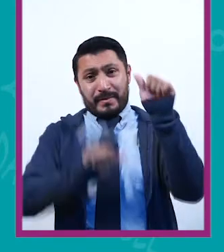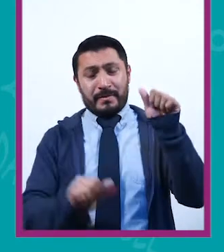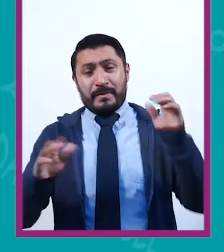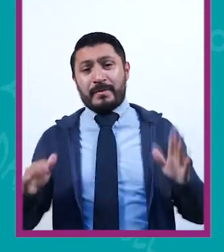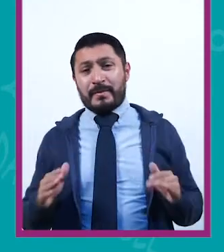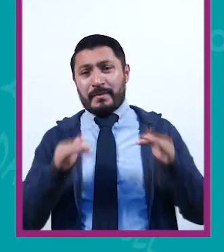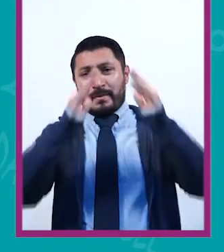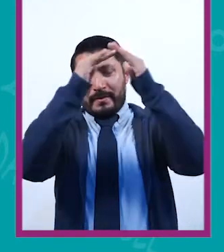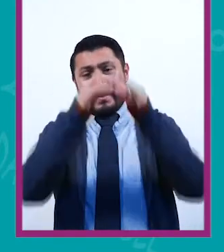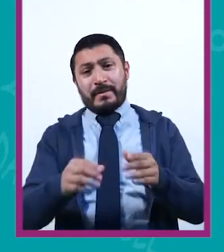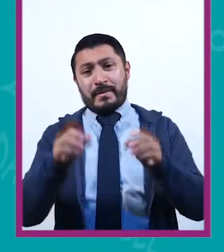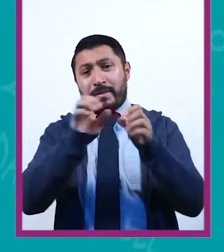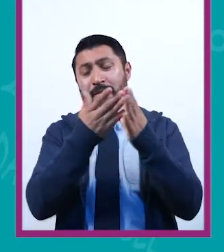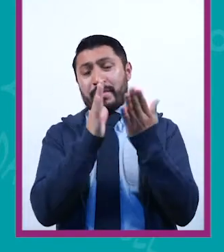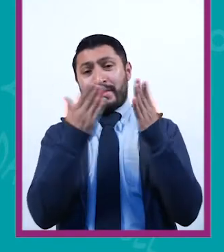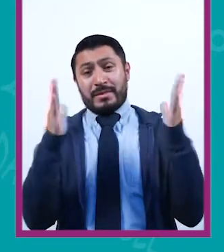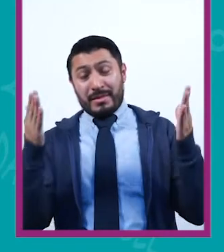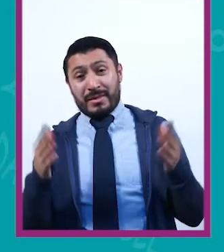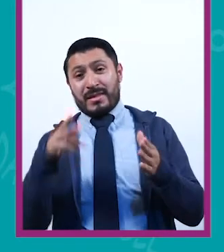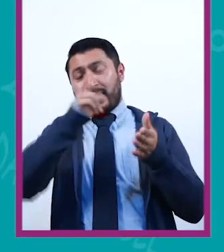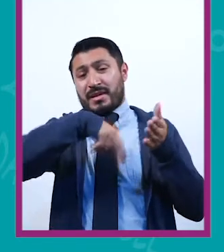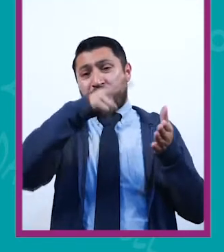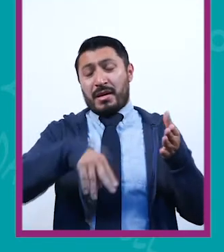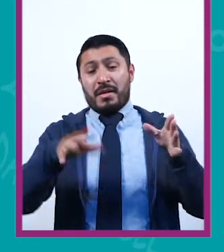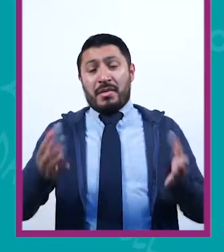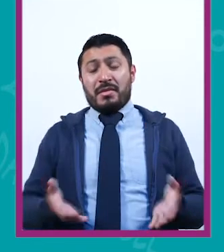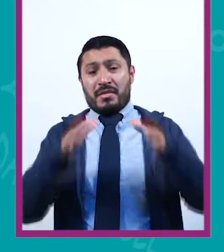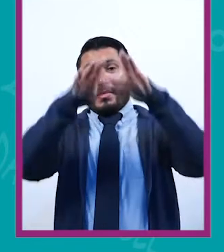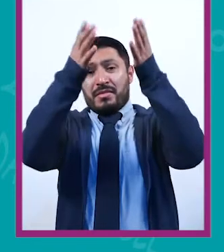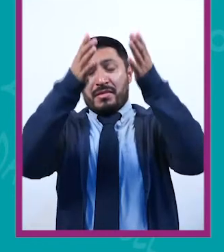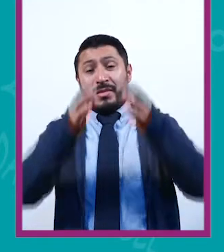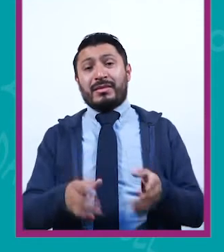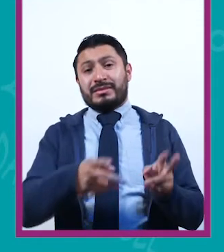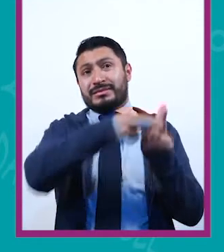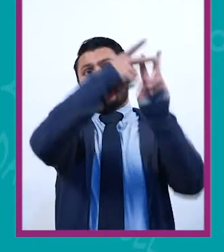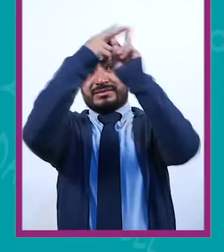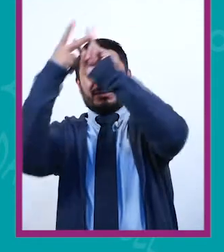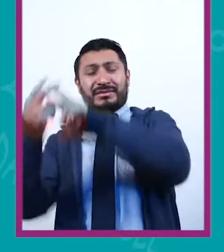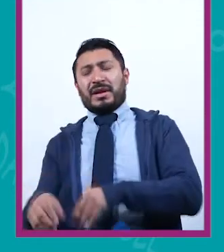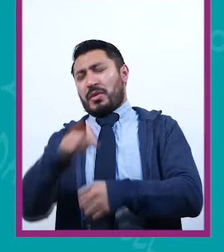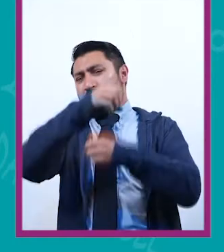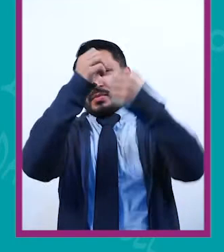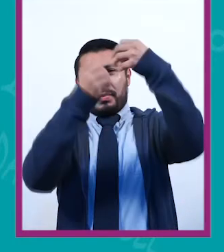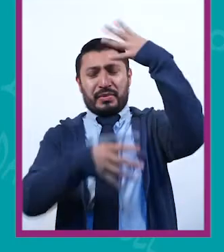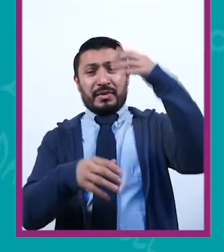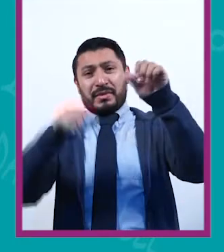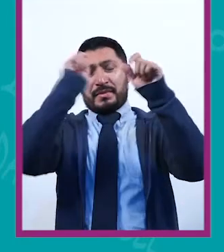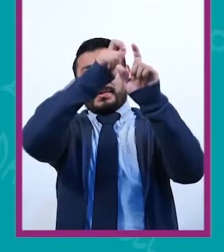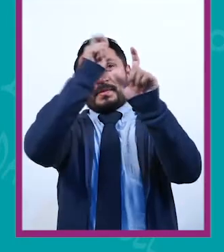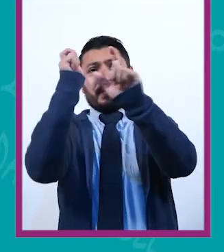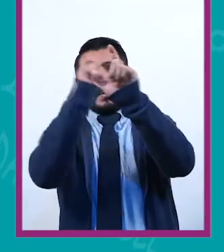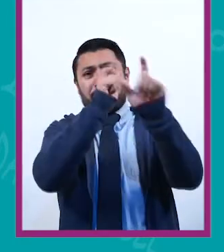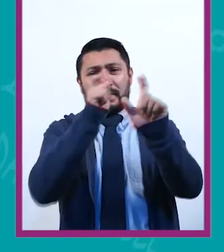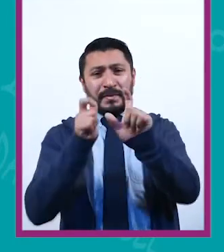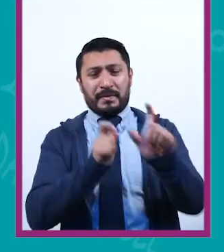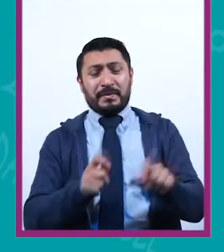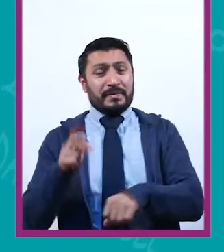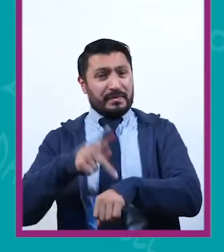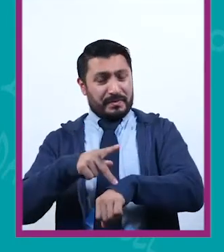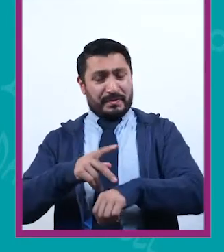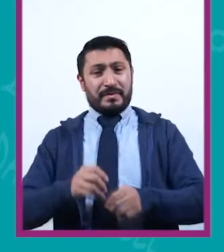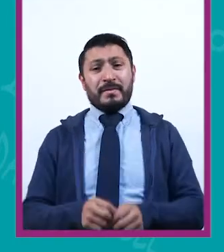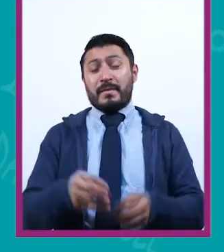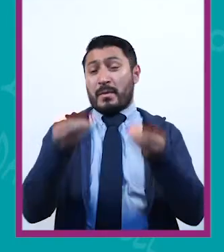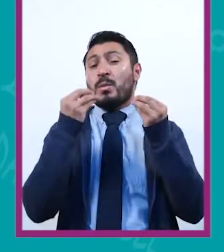su arte: pirámides, códices, pinturas, vasijas, estelas y un sinfín de esculturas talladas en